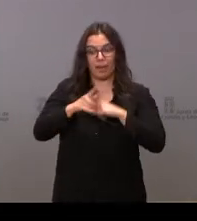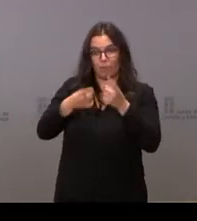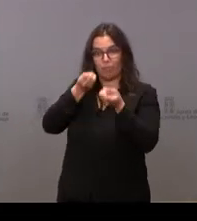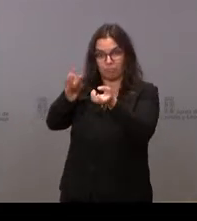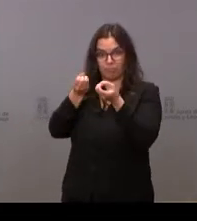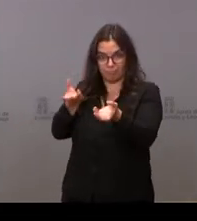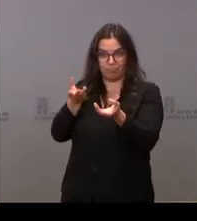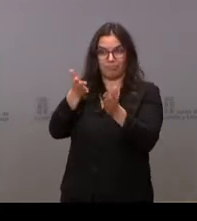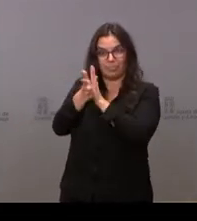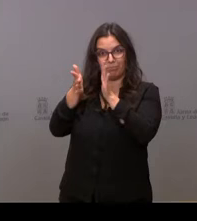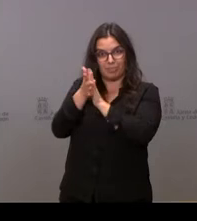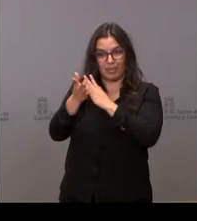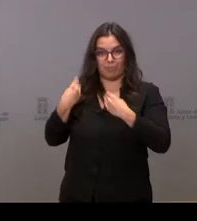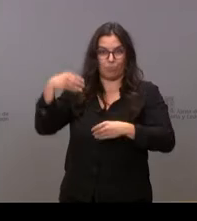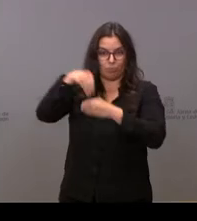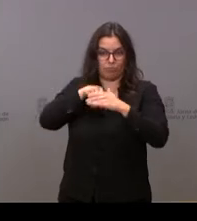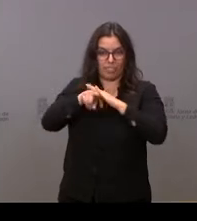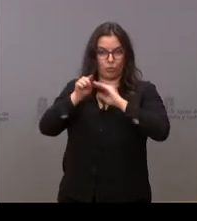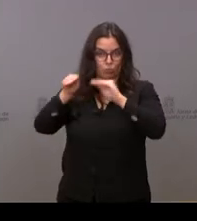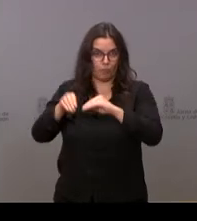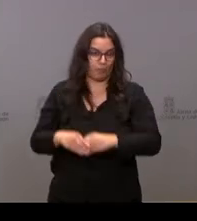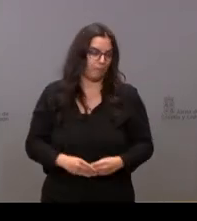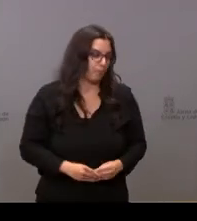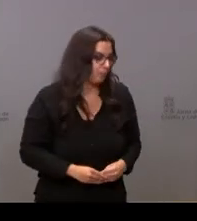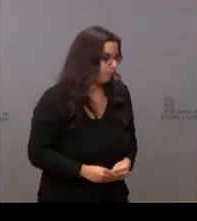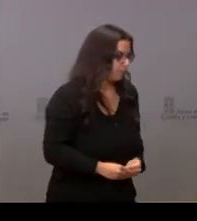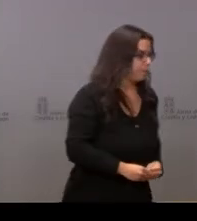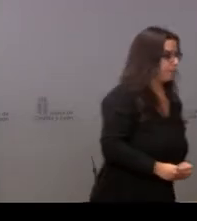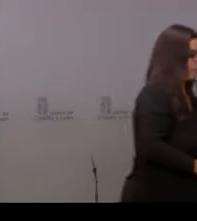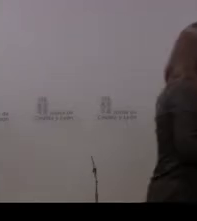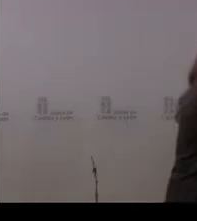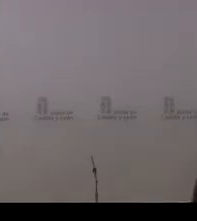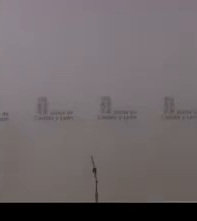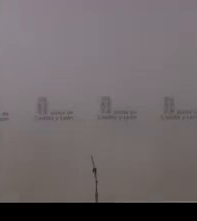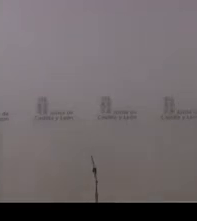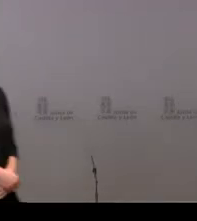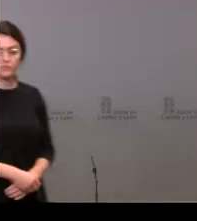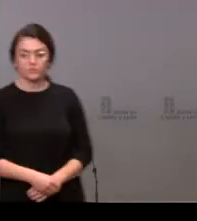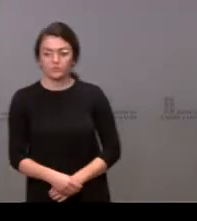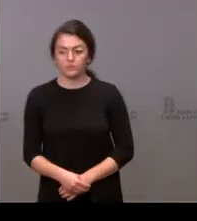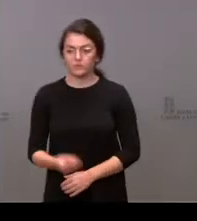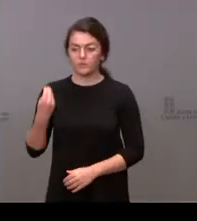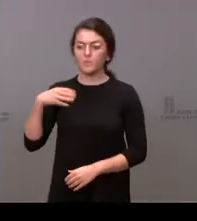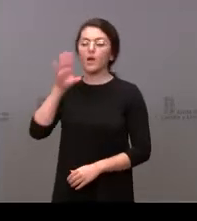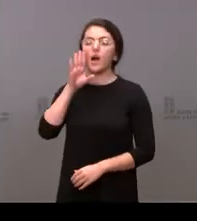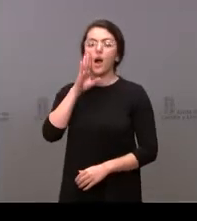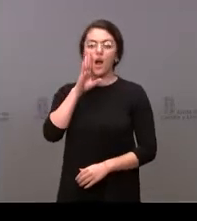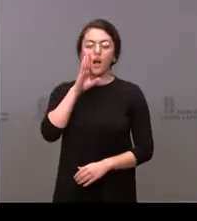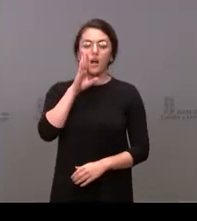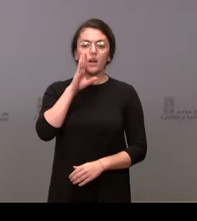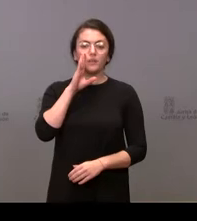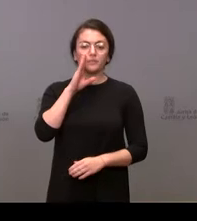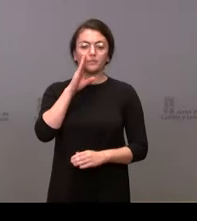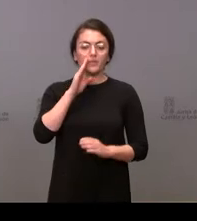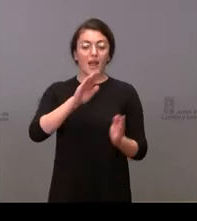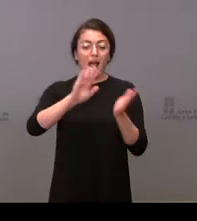la información que deriva de su propia gestión municipal. Como decía antes, el plazo de actualización de los contenidos será semestral.